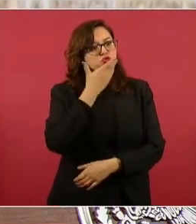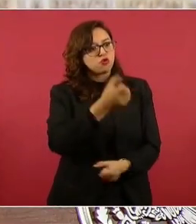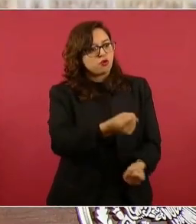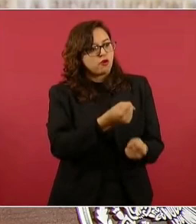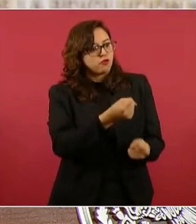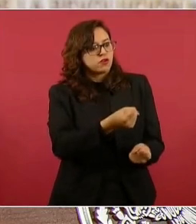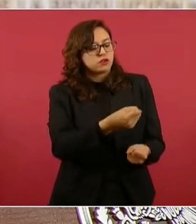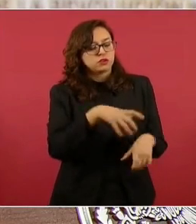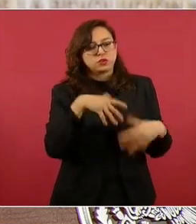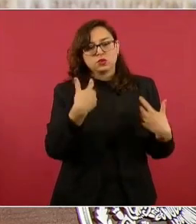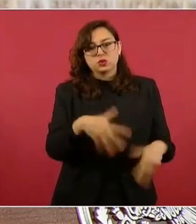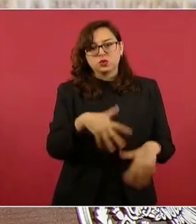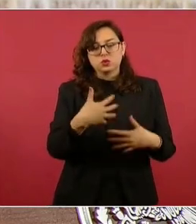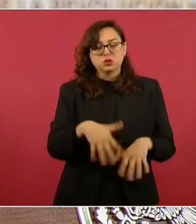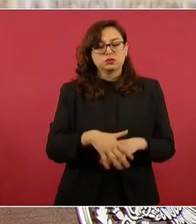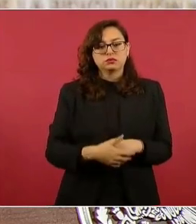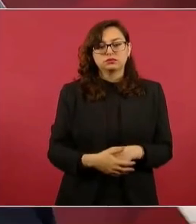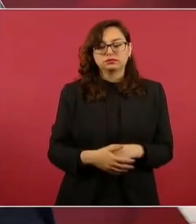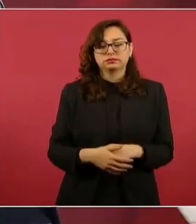fuerte que el amor.